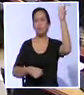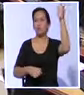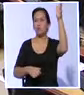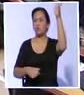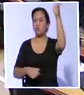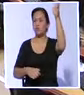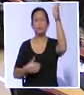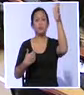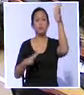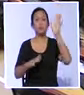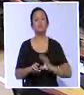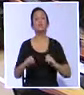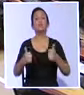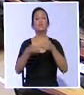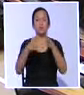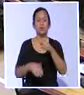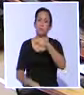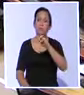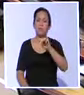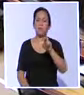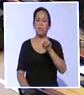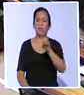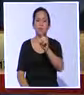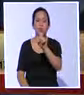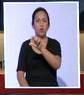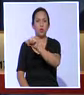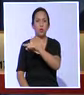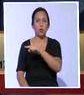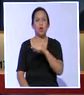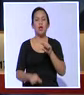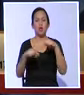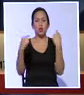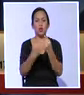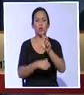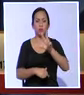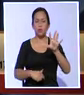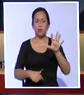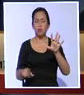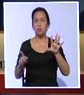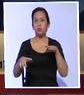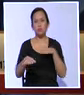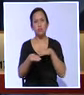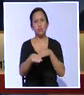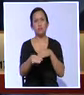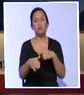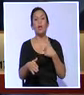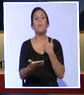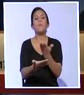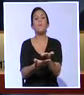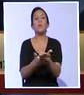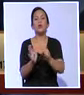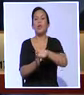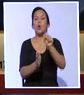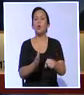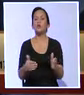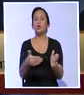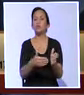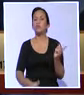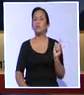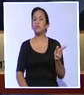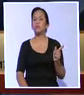incluido el legislador daniel mendoza de las filas del movimiento de gobierno y quien impulsó el juicio político porque está por demás